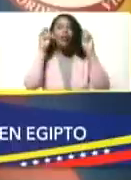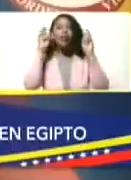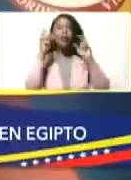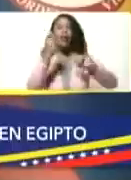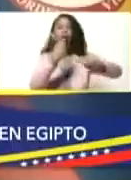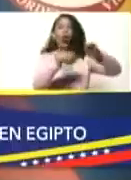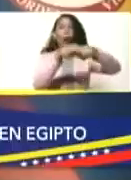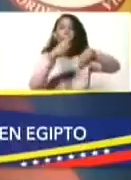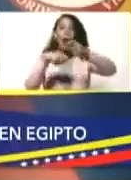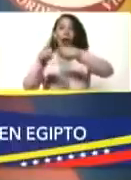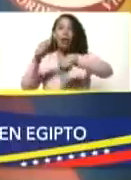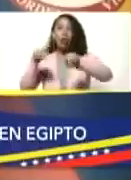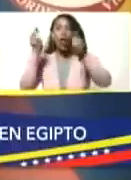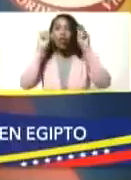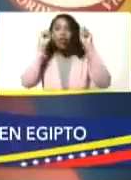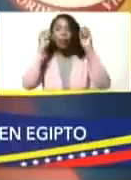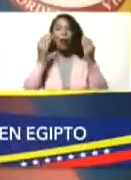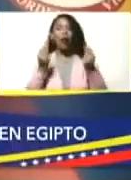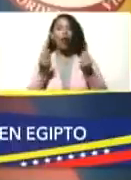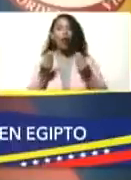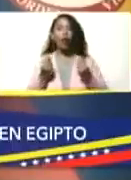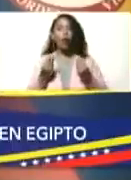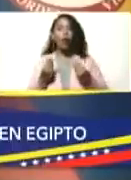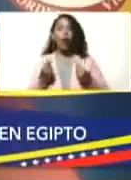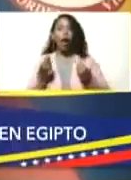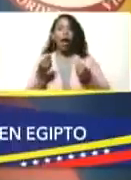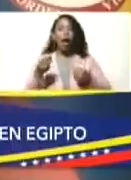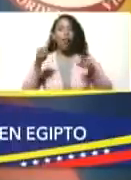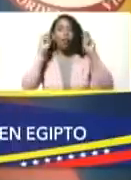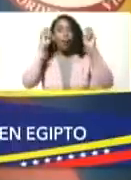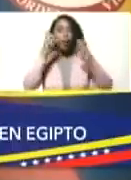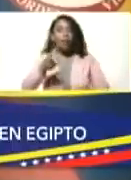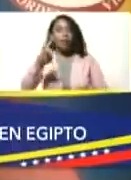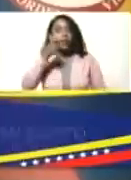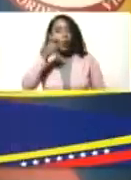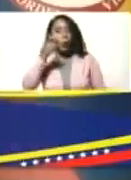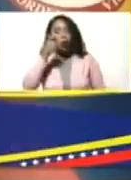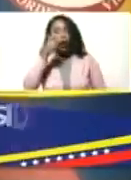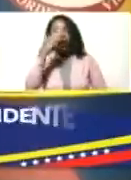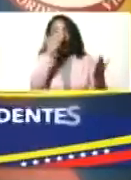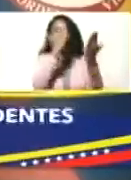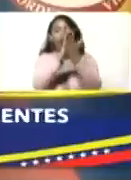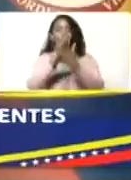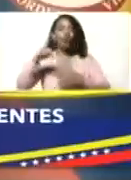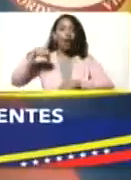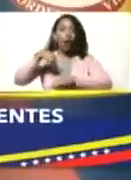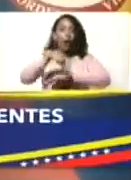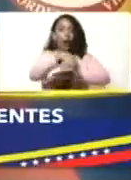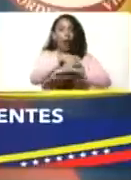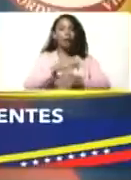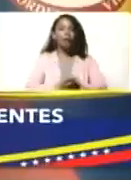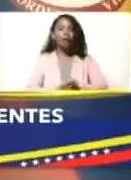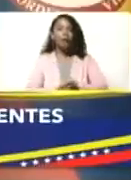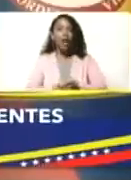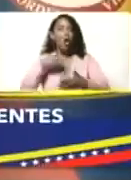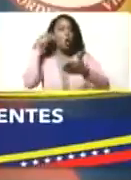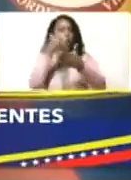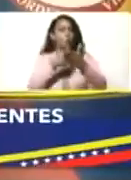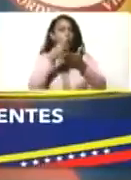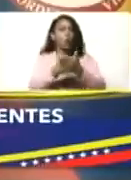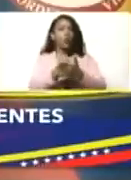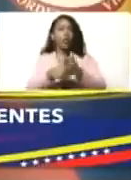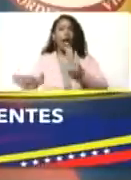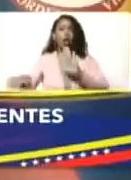comercial, en materia económica, en materia de seguridad fronteriza, en materia de lucha contra el